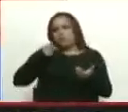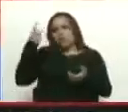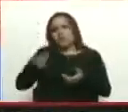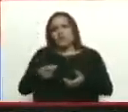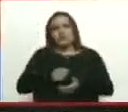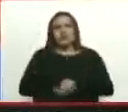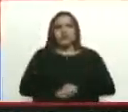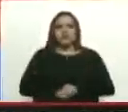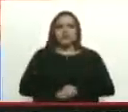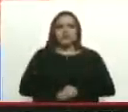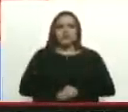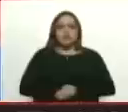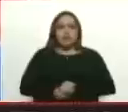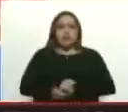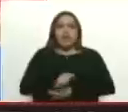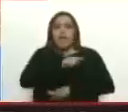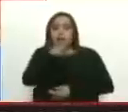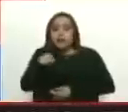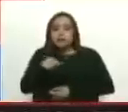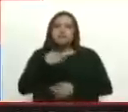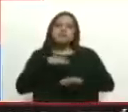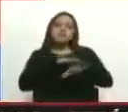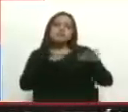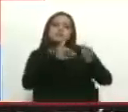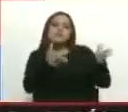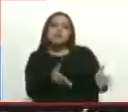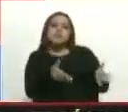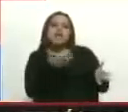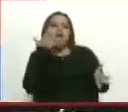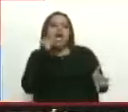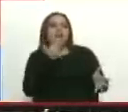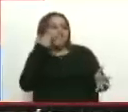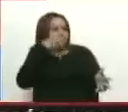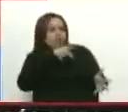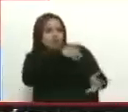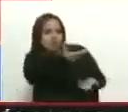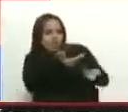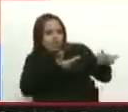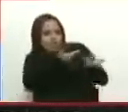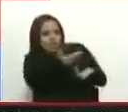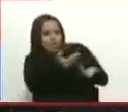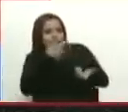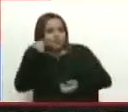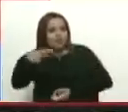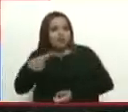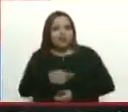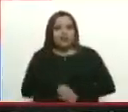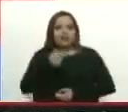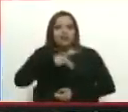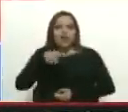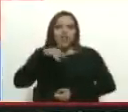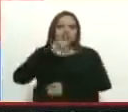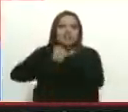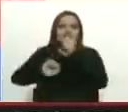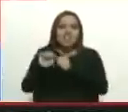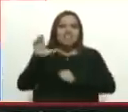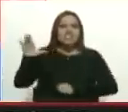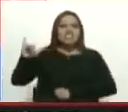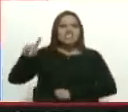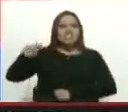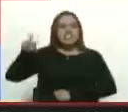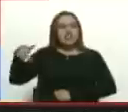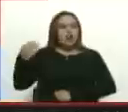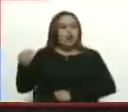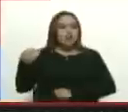mesa como para negociar, para chantajear, porque vienen del chantaje político. Nosotros hemos defendido Citgo, seguiremos